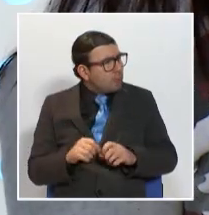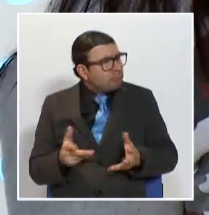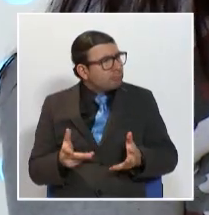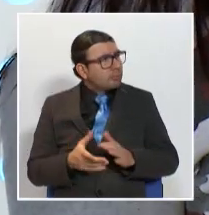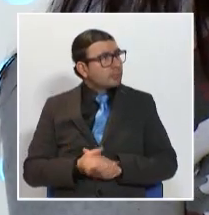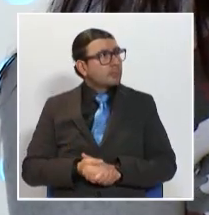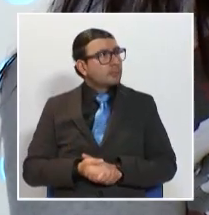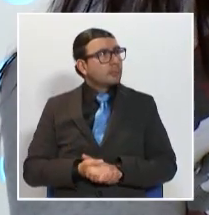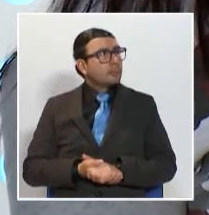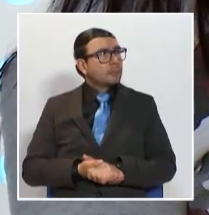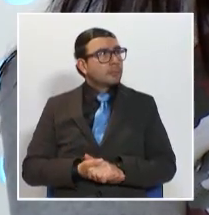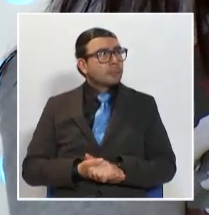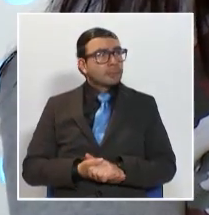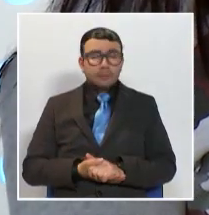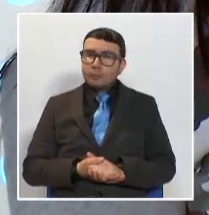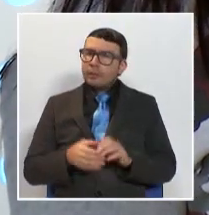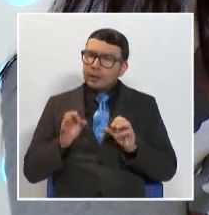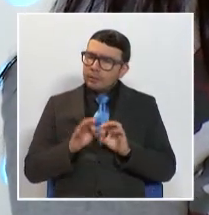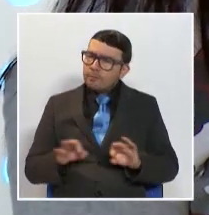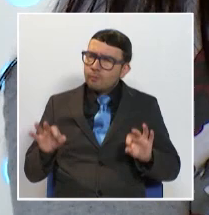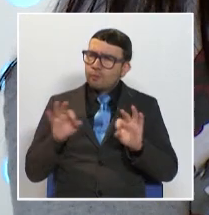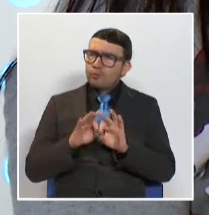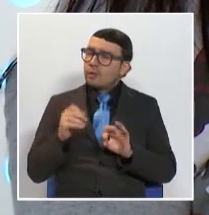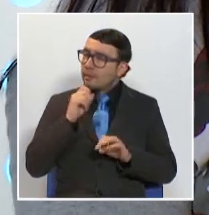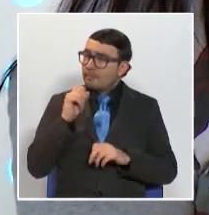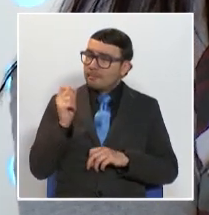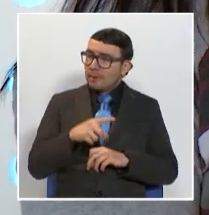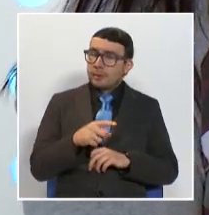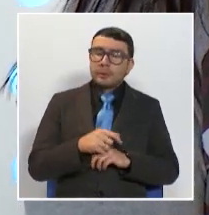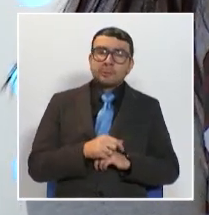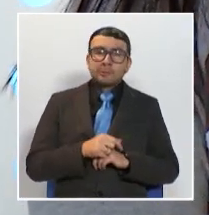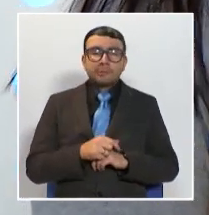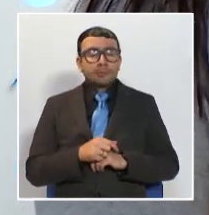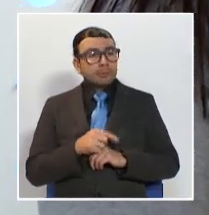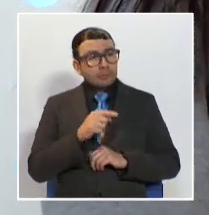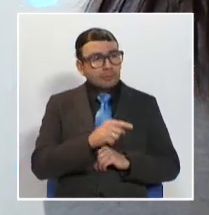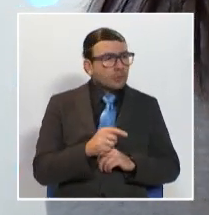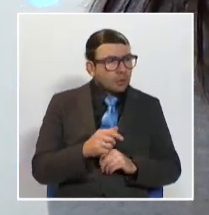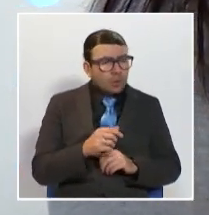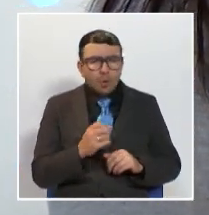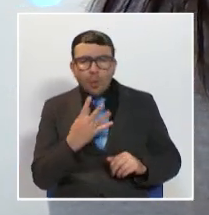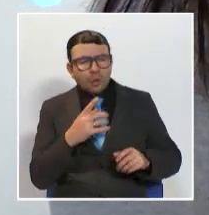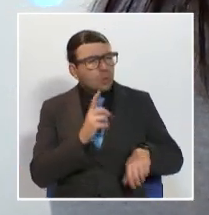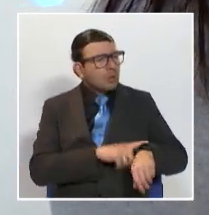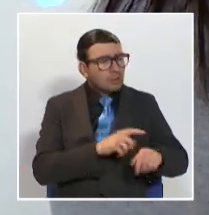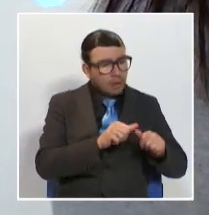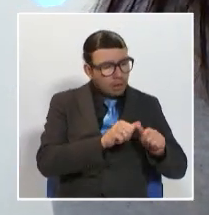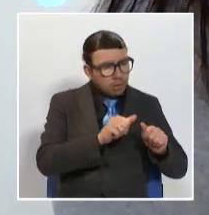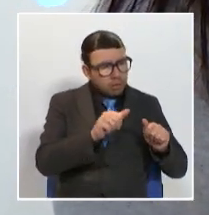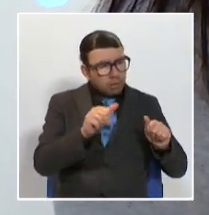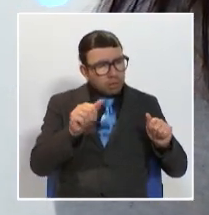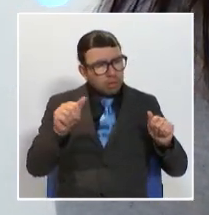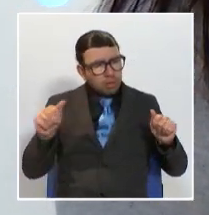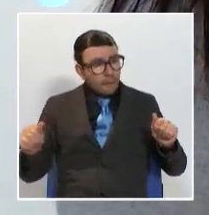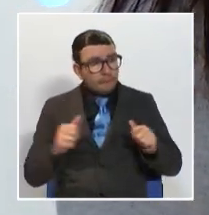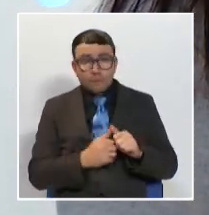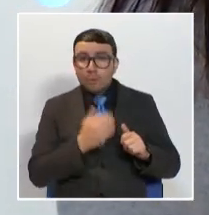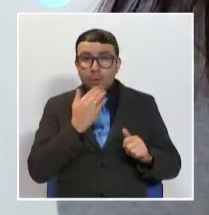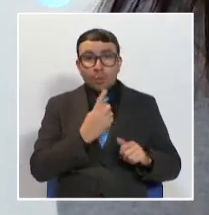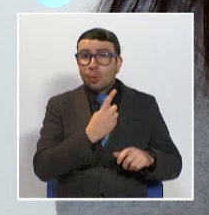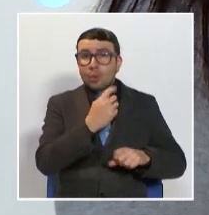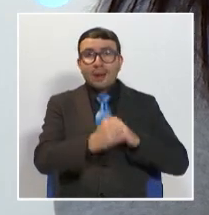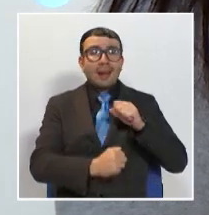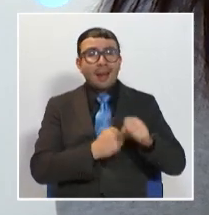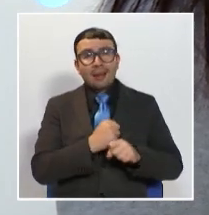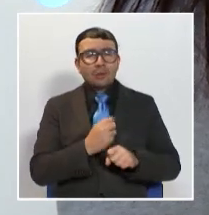Bueno, importante cuando le decía una de las preguntas fue la evolución del vitiligo. Cuando el vitiligo generalmente lleva más de 1 año, 2